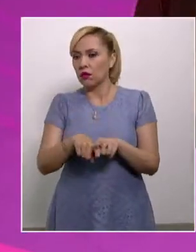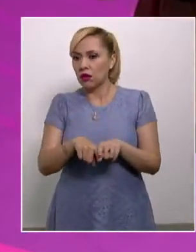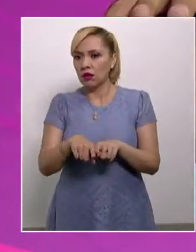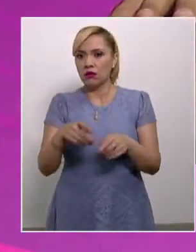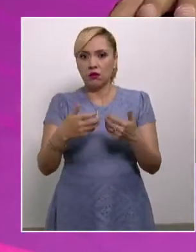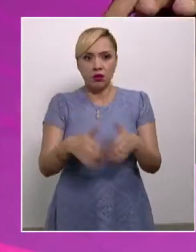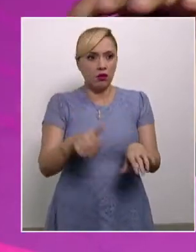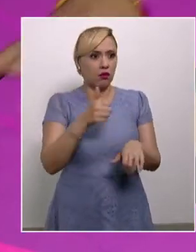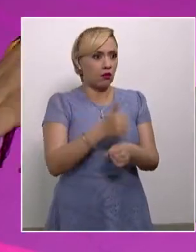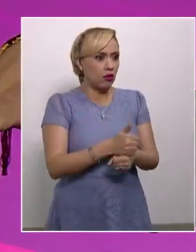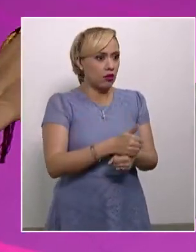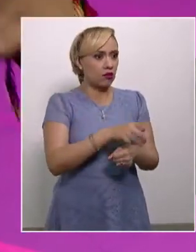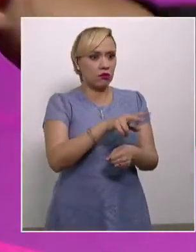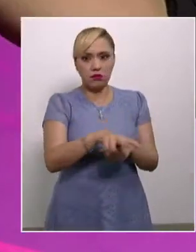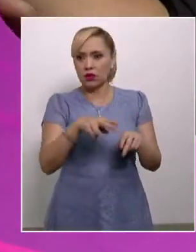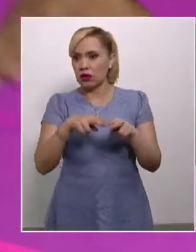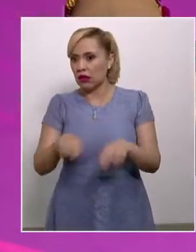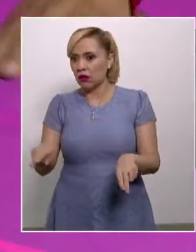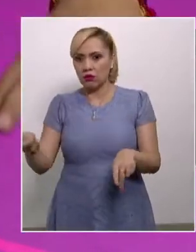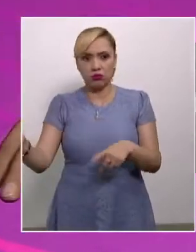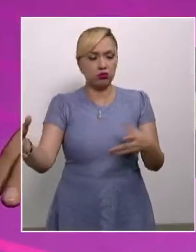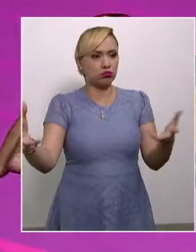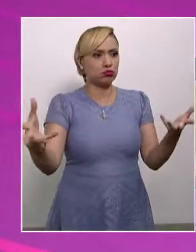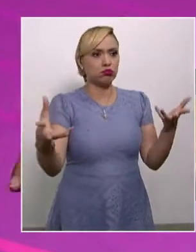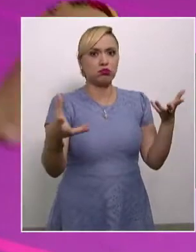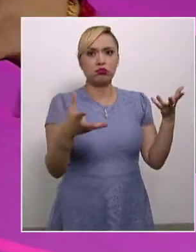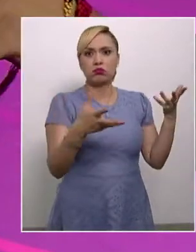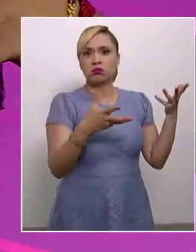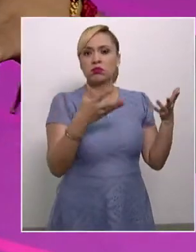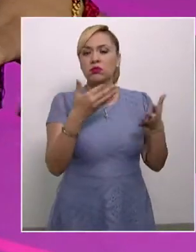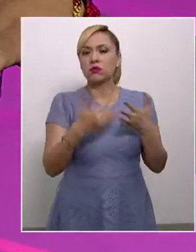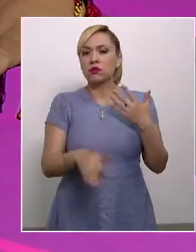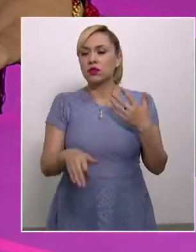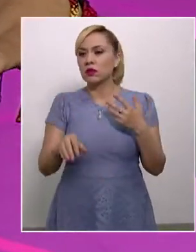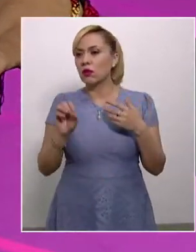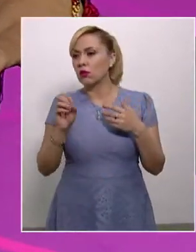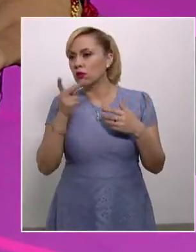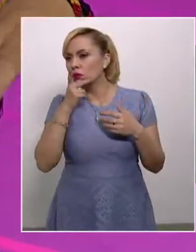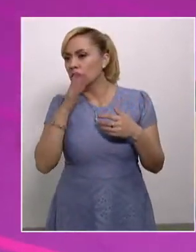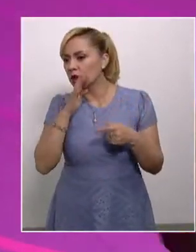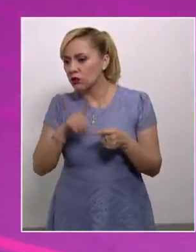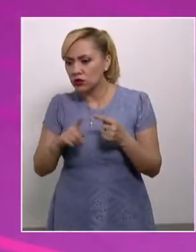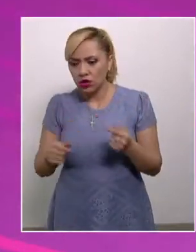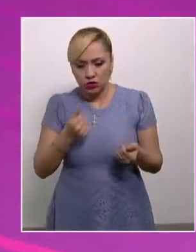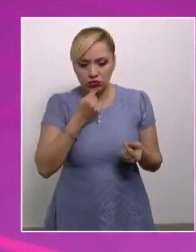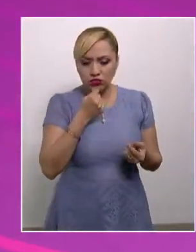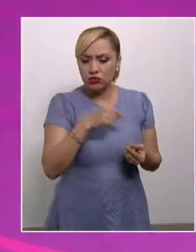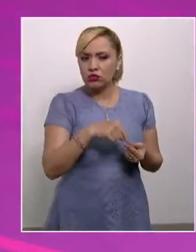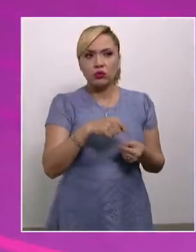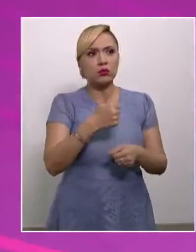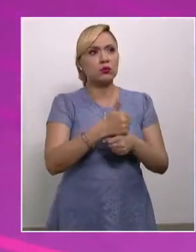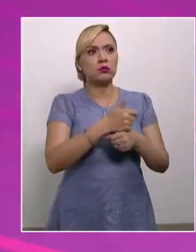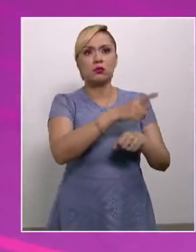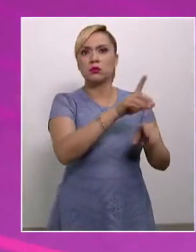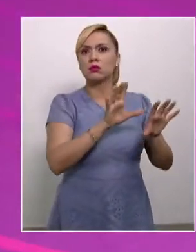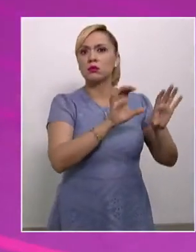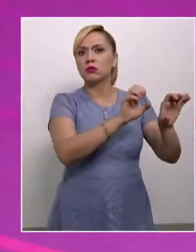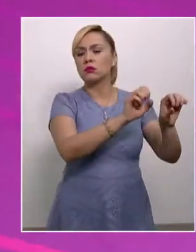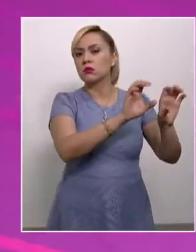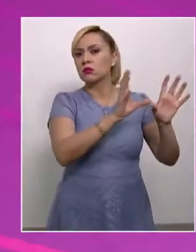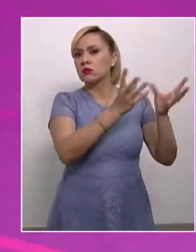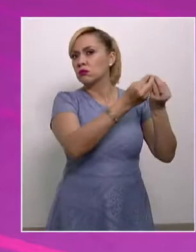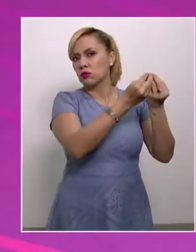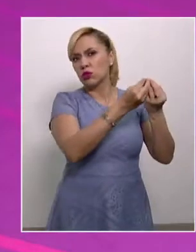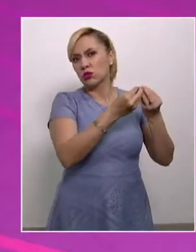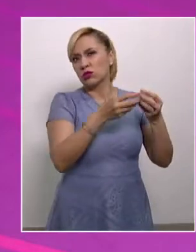hijos, la abuela con los nietos, pero no vienen los papás de esos nietos, de repente, ¿dónde están? Entonces te enteras, o están en detención por un tema de